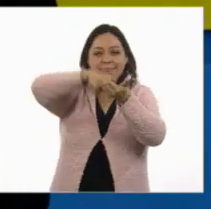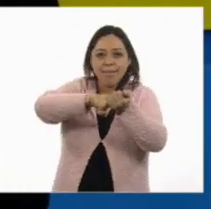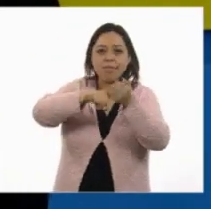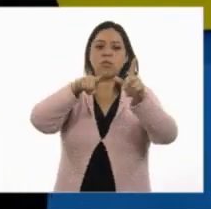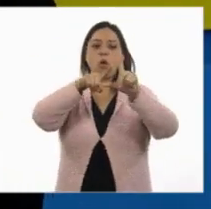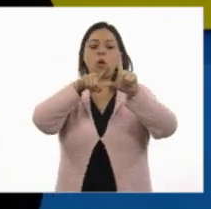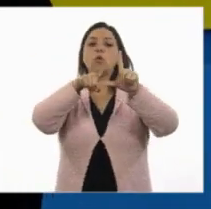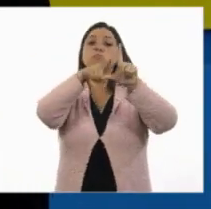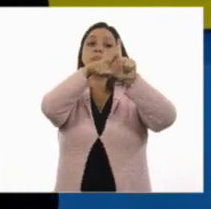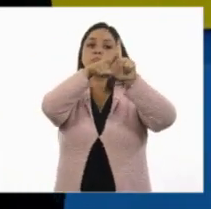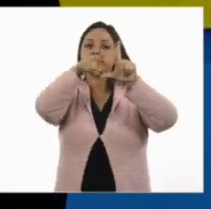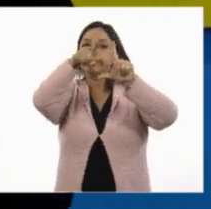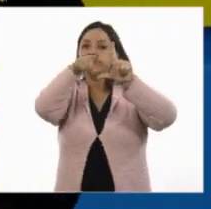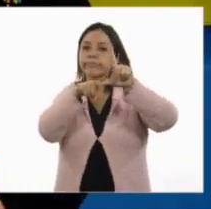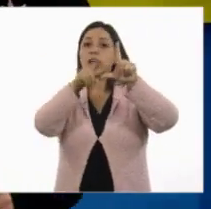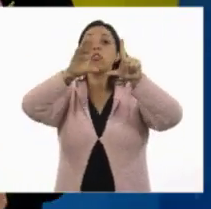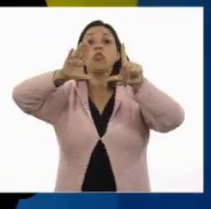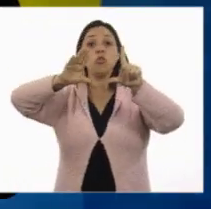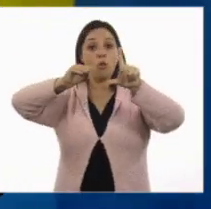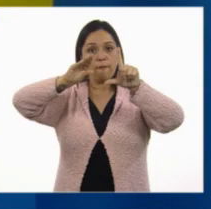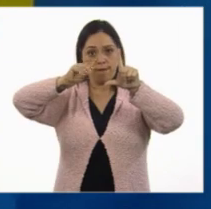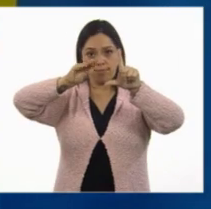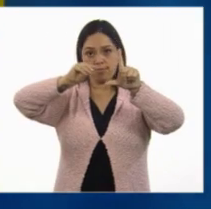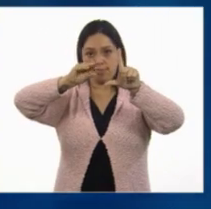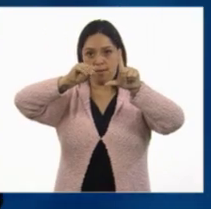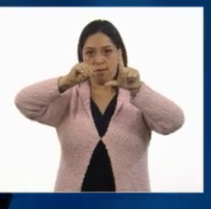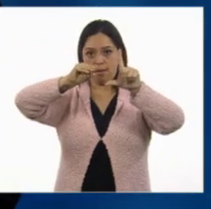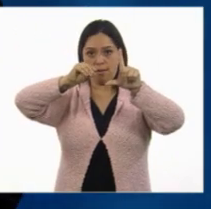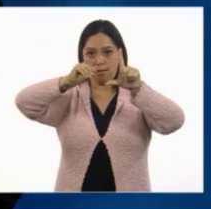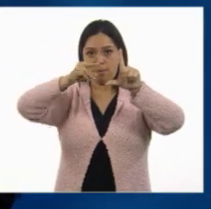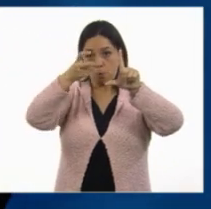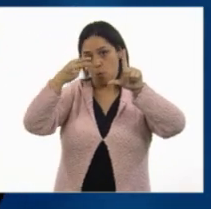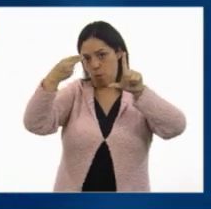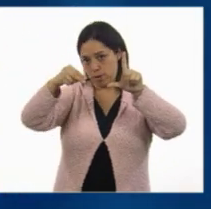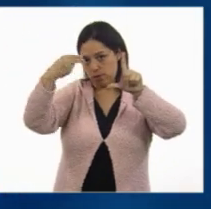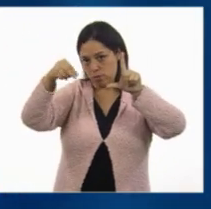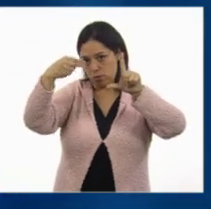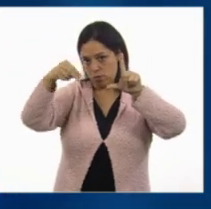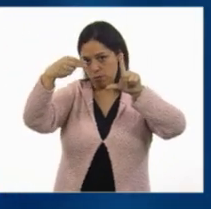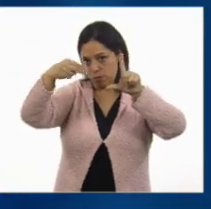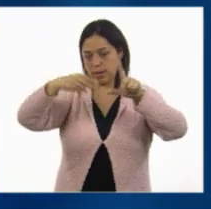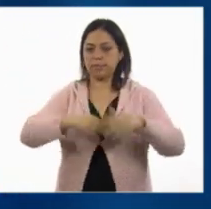ángulo de 90 grados. Sí. El último,